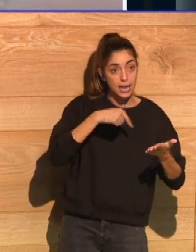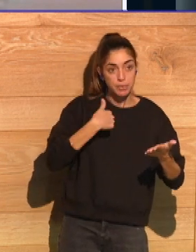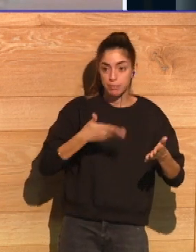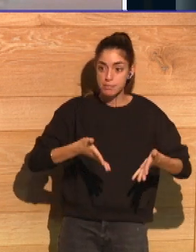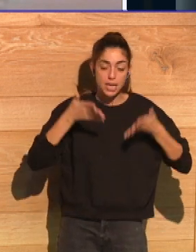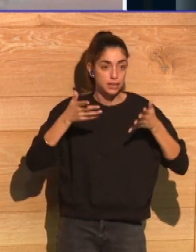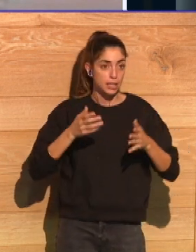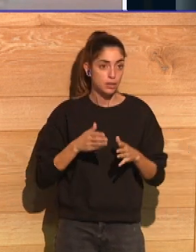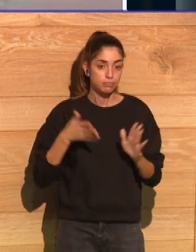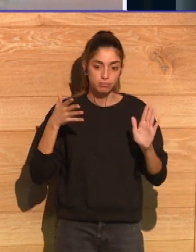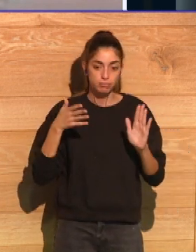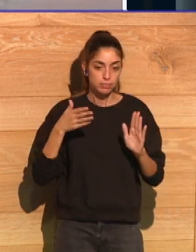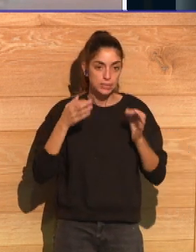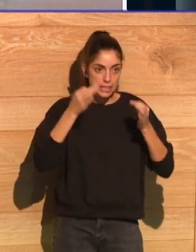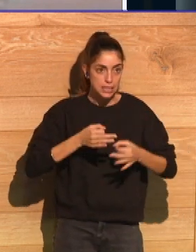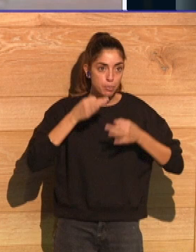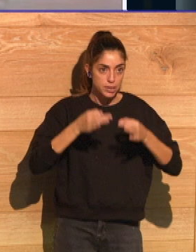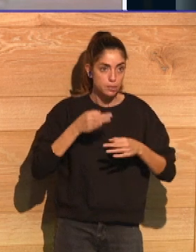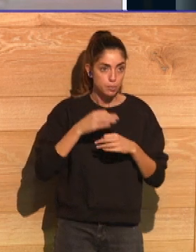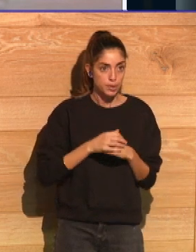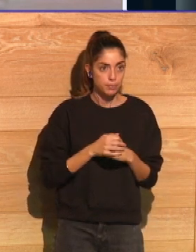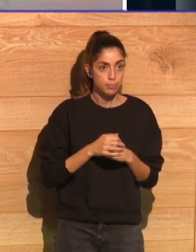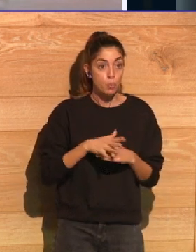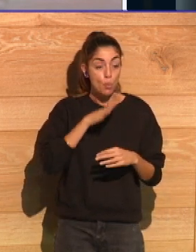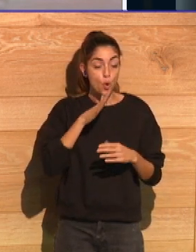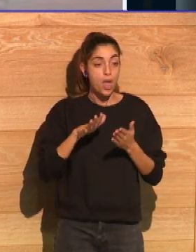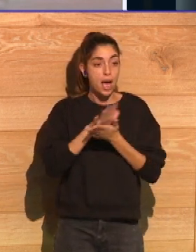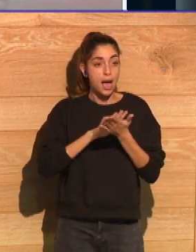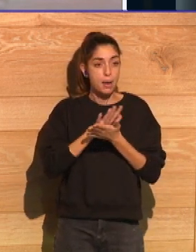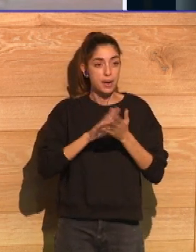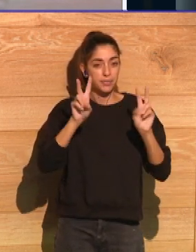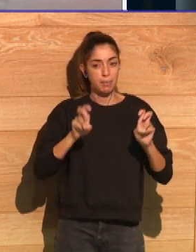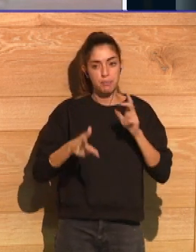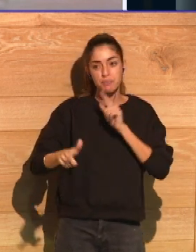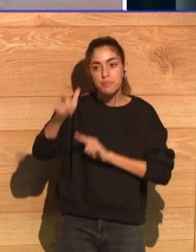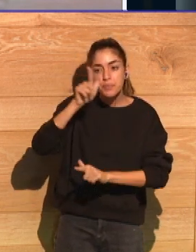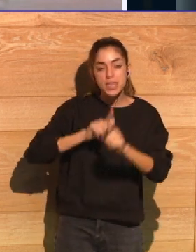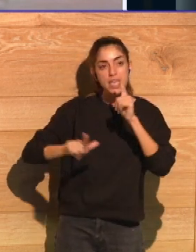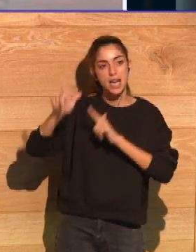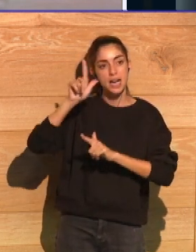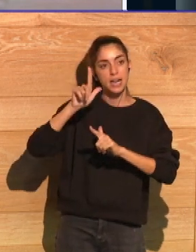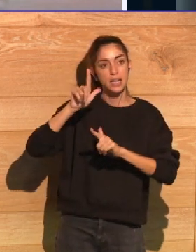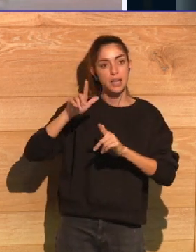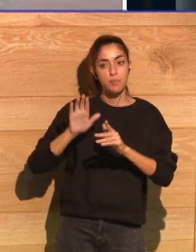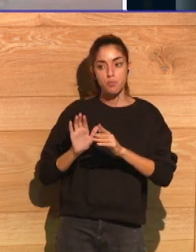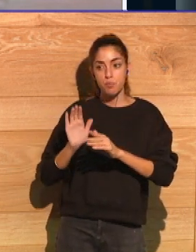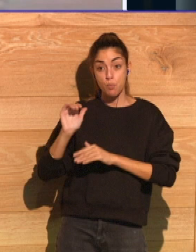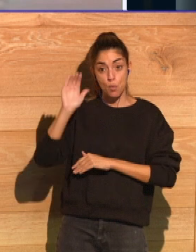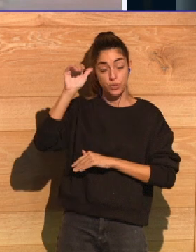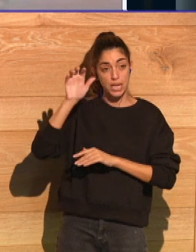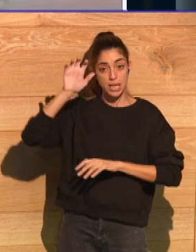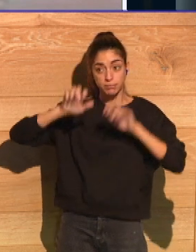siempre. Porque es habla de un viaje, ¿no? Una escalada de una montaña